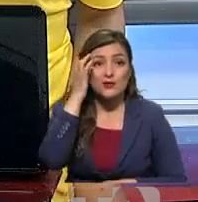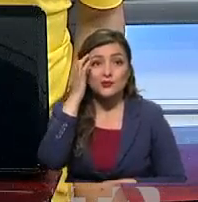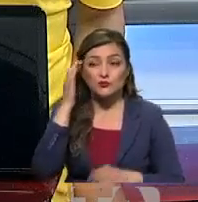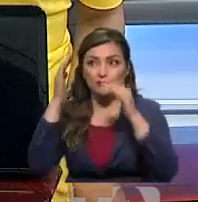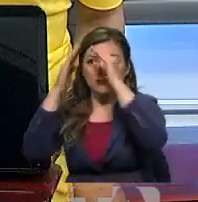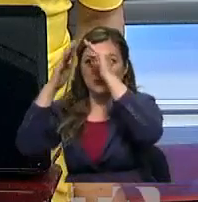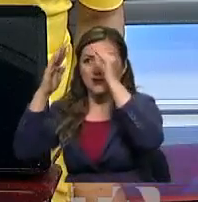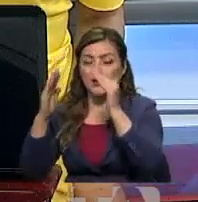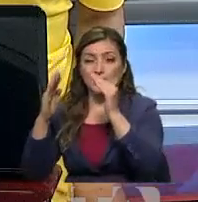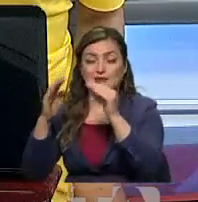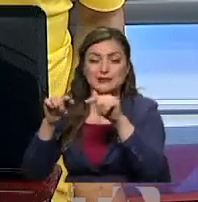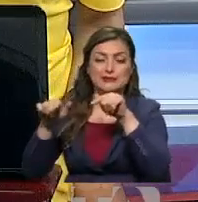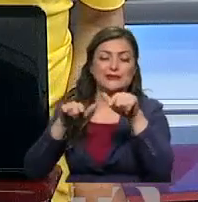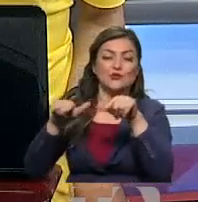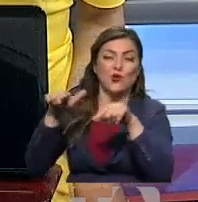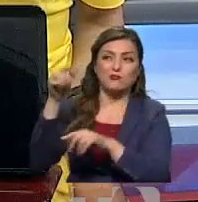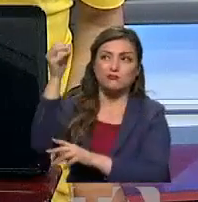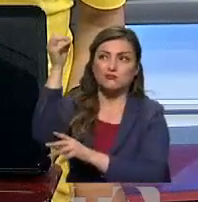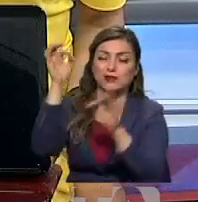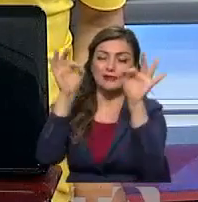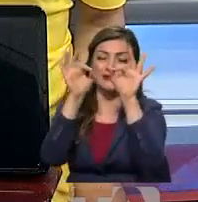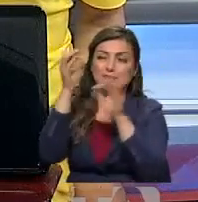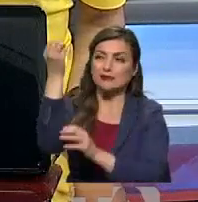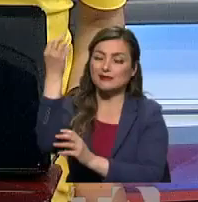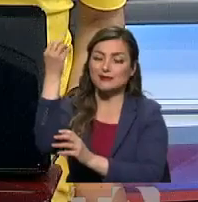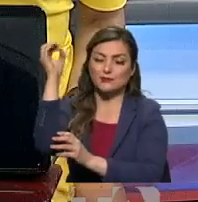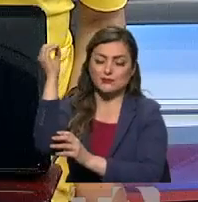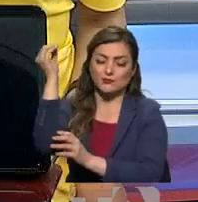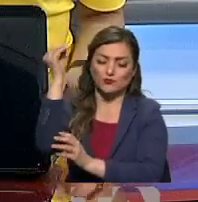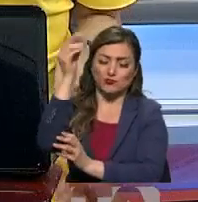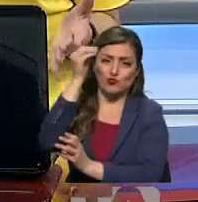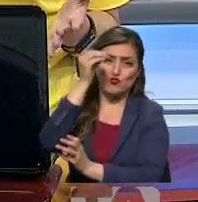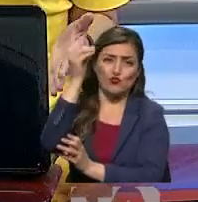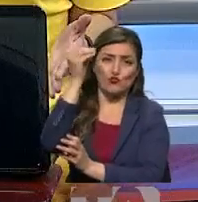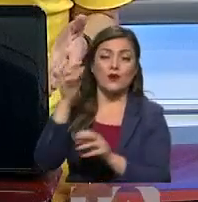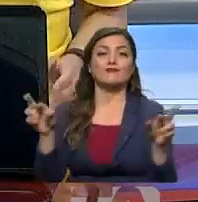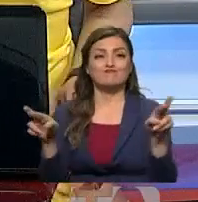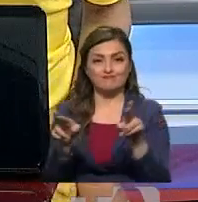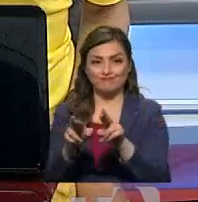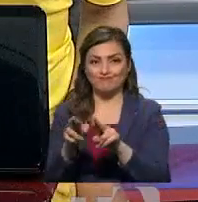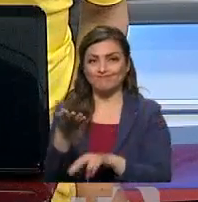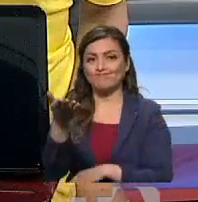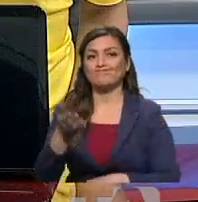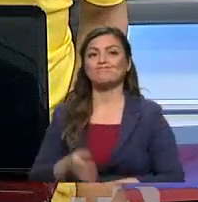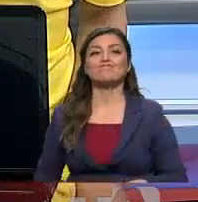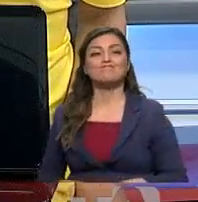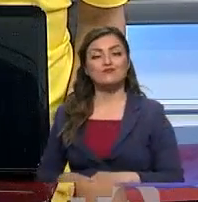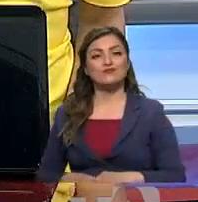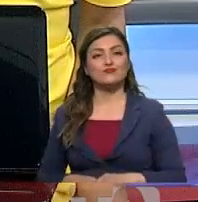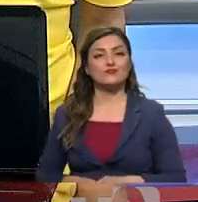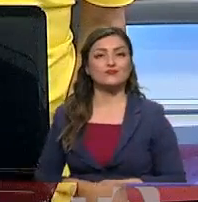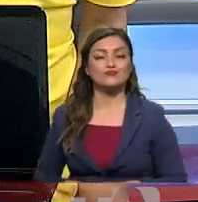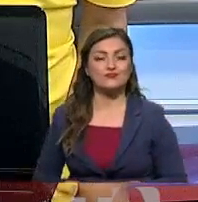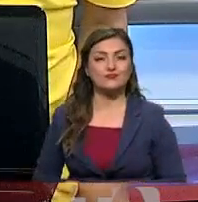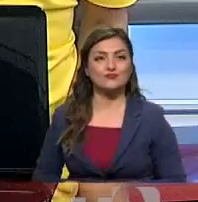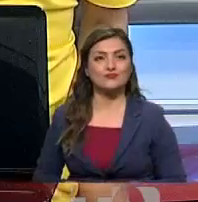por el estado de un poste de energía eléctrica que está a punto de caer. A continuación, les presentamos un resumen de algunas de las denuncias que llegaron a